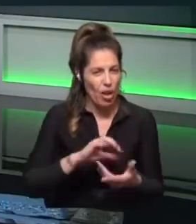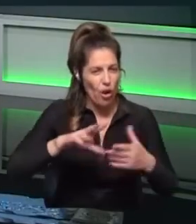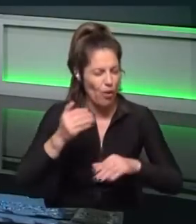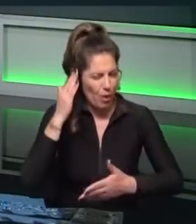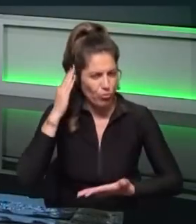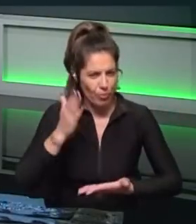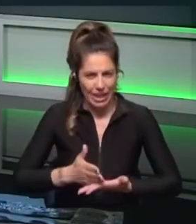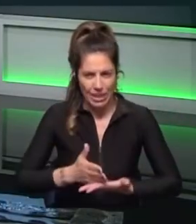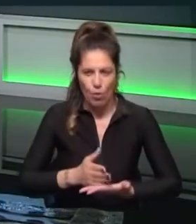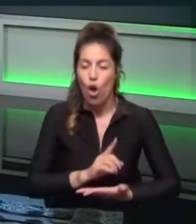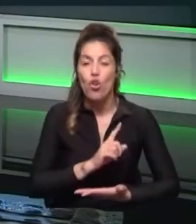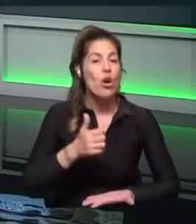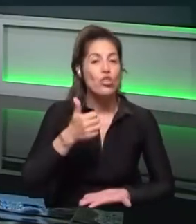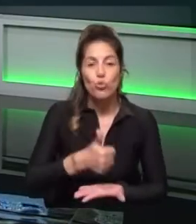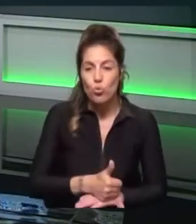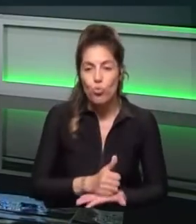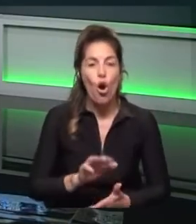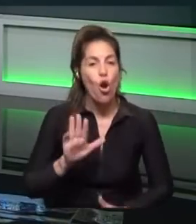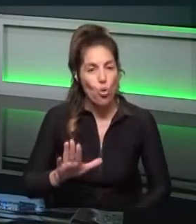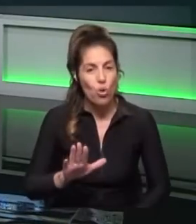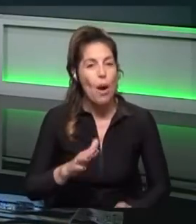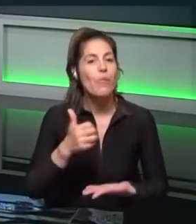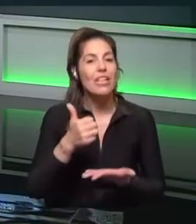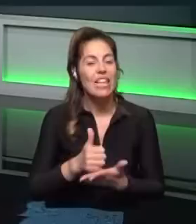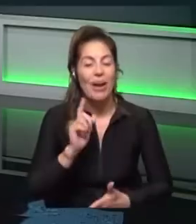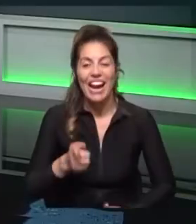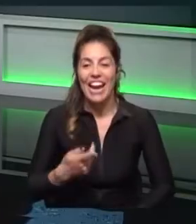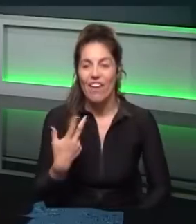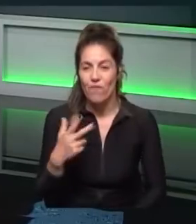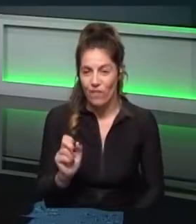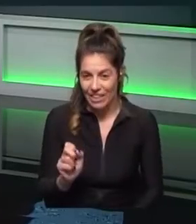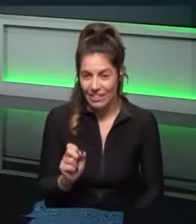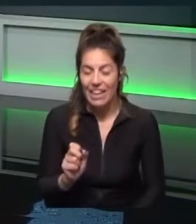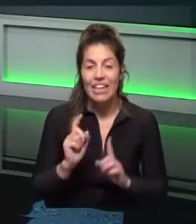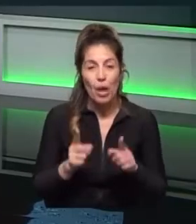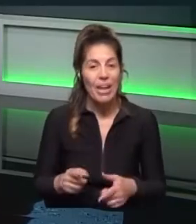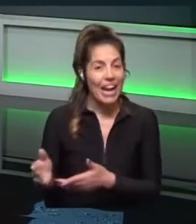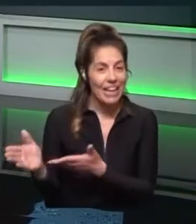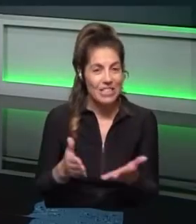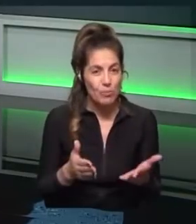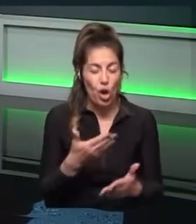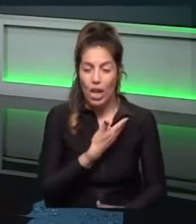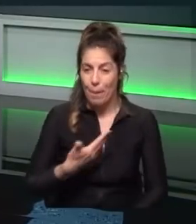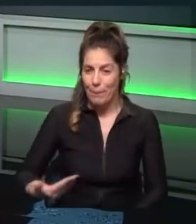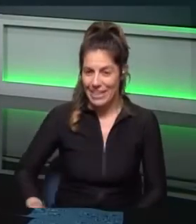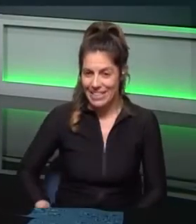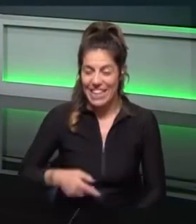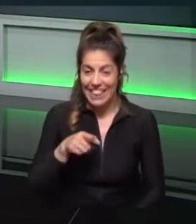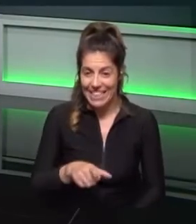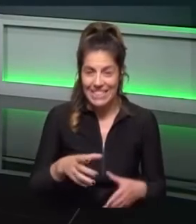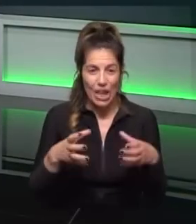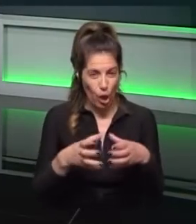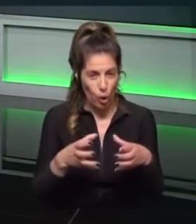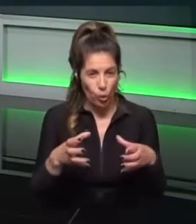autoritarismo no estuvo presente Lula porque estaba en el g20 que además Recibió la presidencia pro tempore de ese grupo